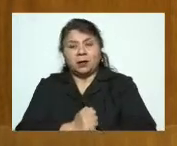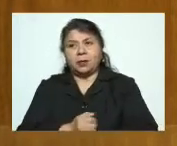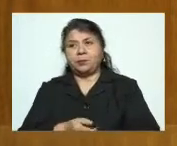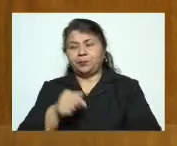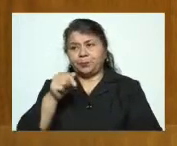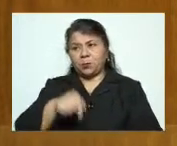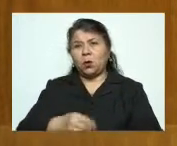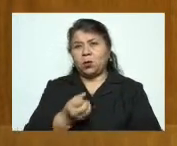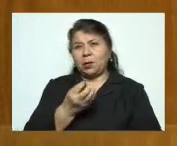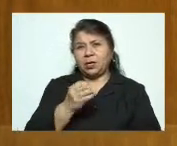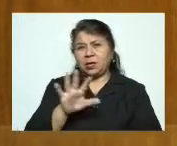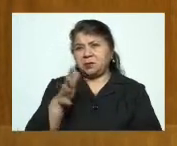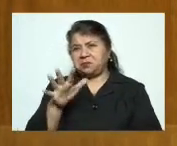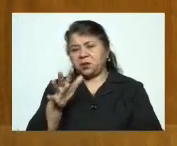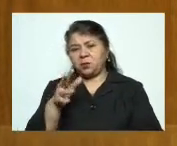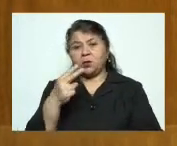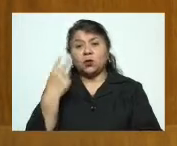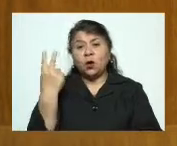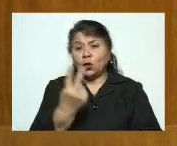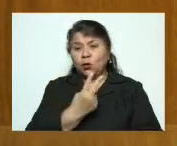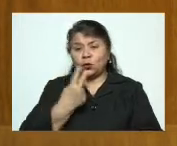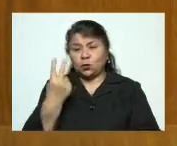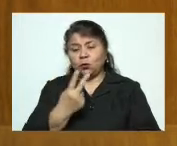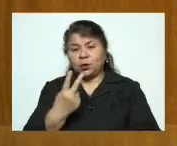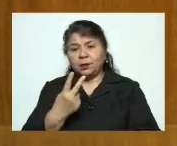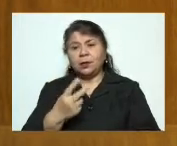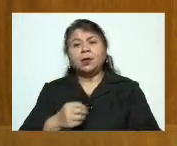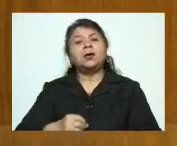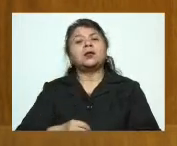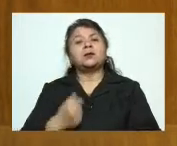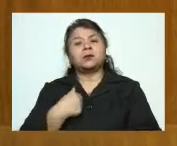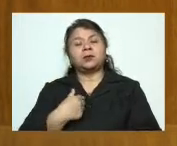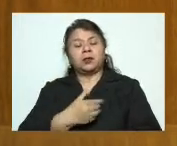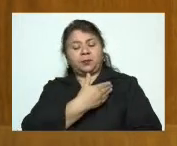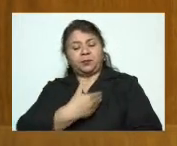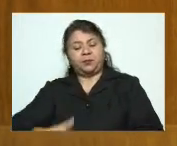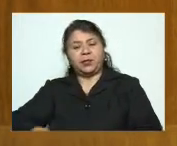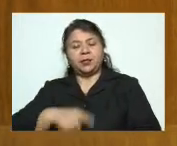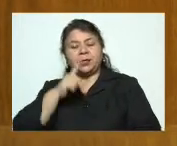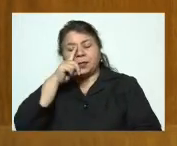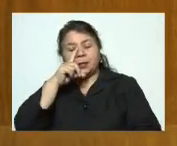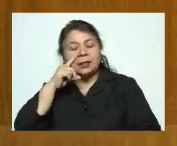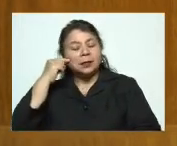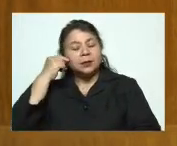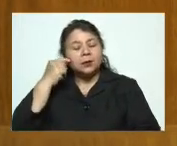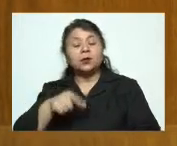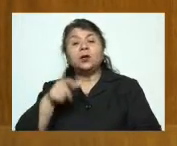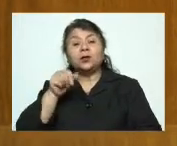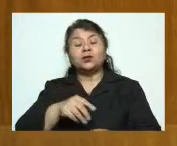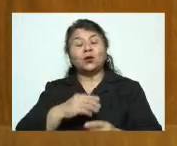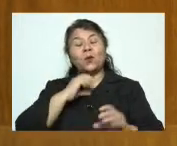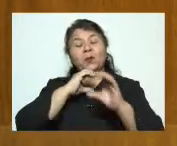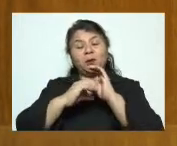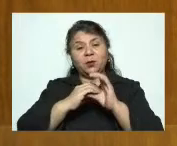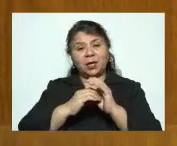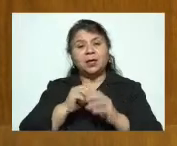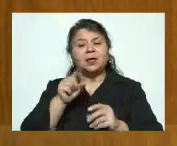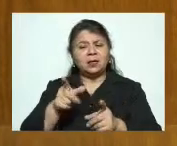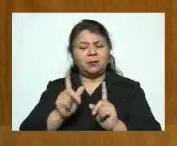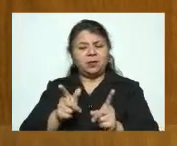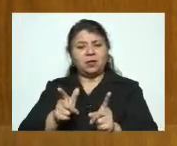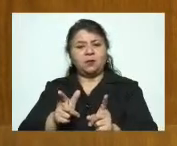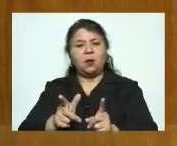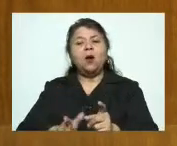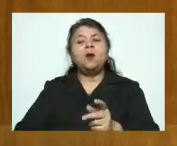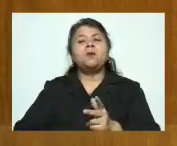de quizás 2 horas, tuve una comunicación con el presidente y el propio presidente de la Nación me expresaba